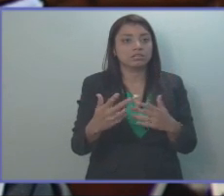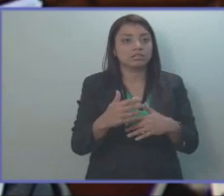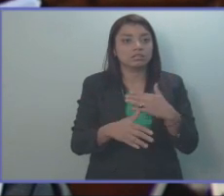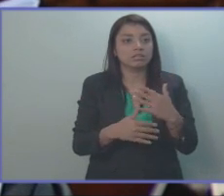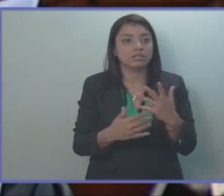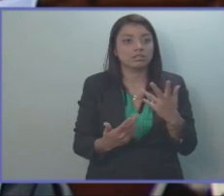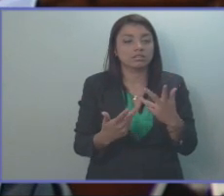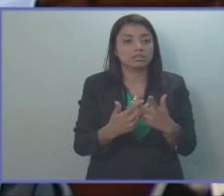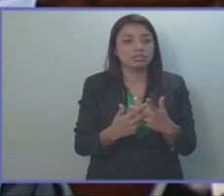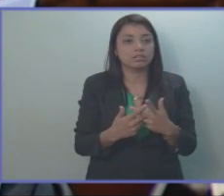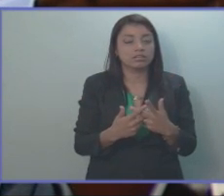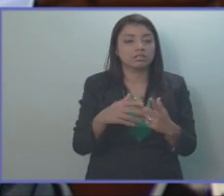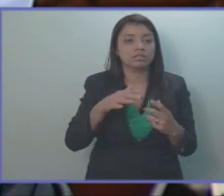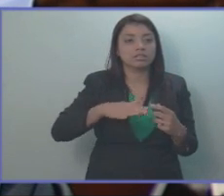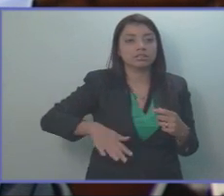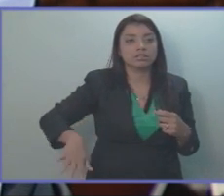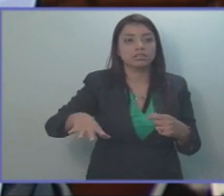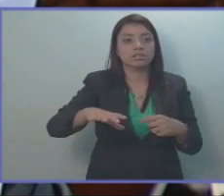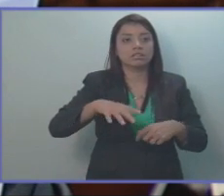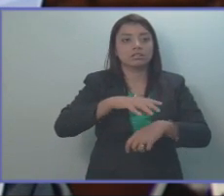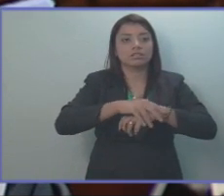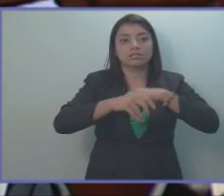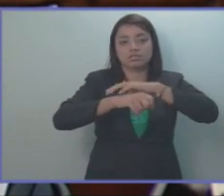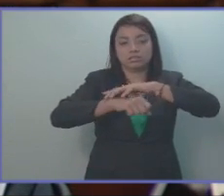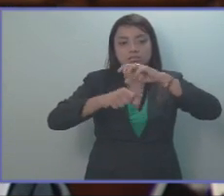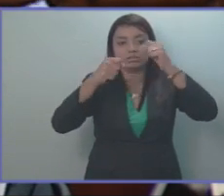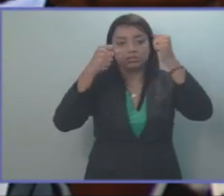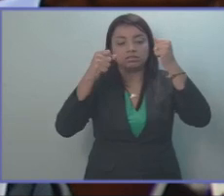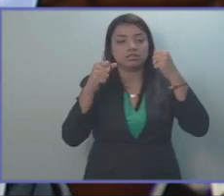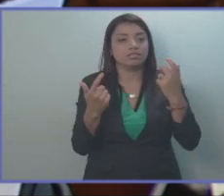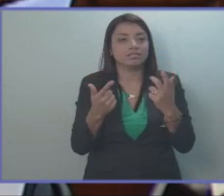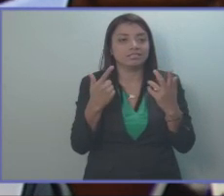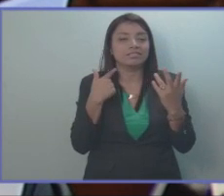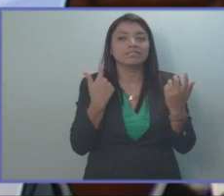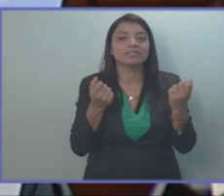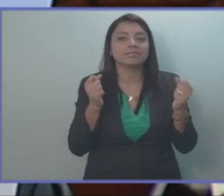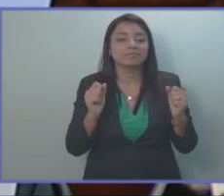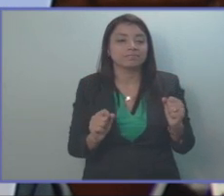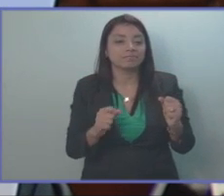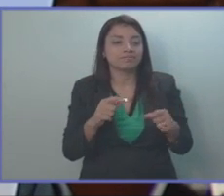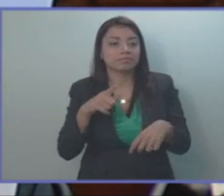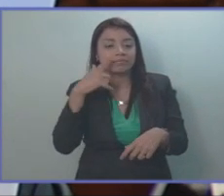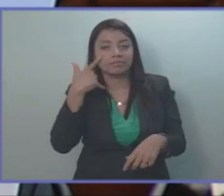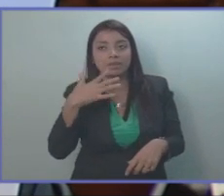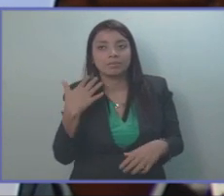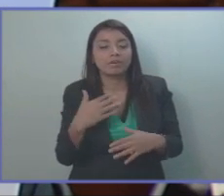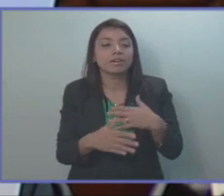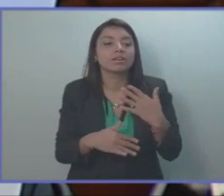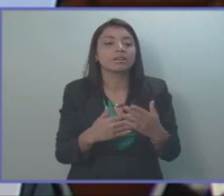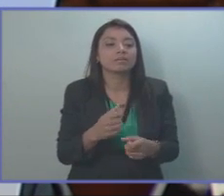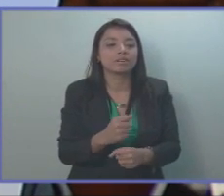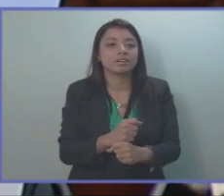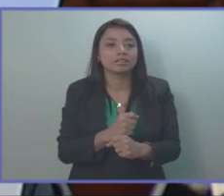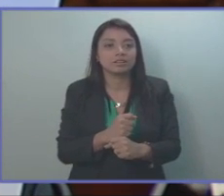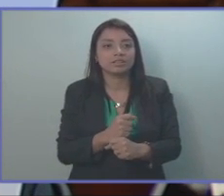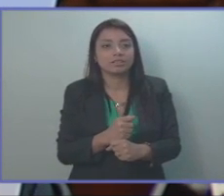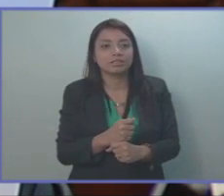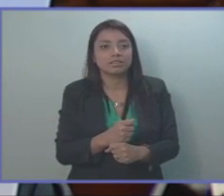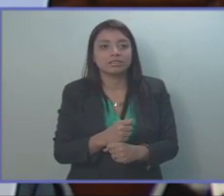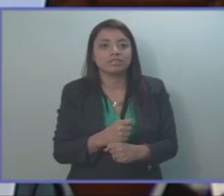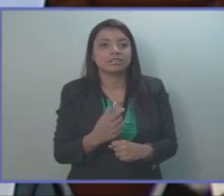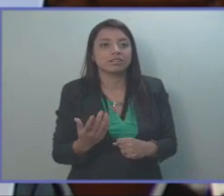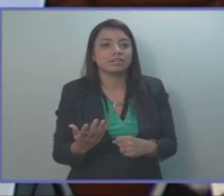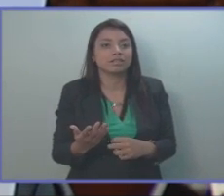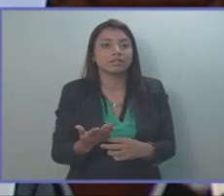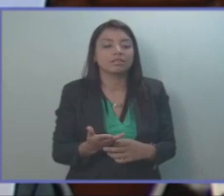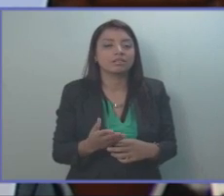extrema en los centros ordinarios y abiertos, constituyendo un peligro para la seguridad del mismo interno, de